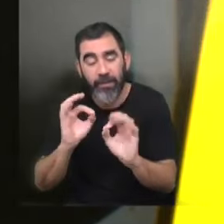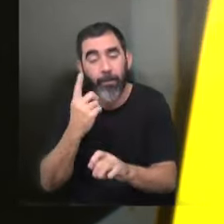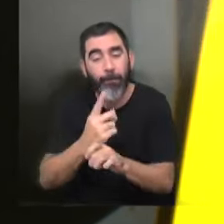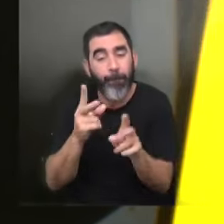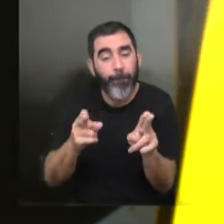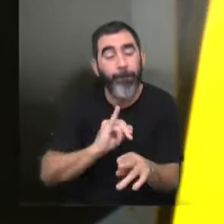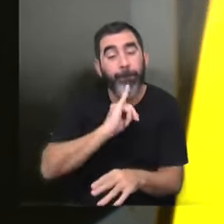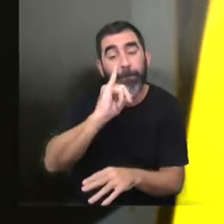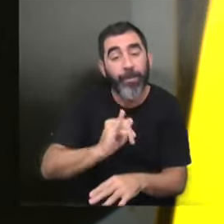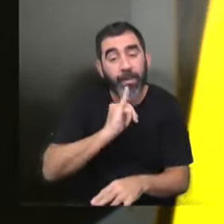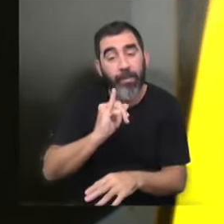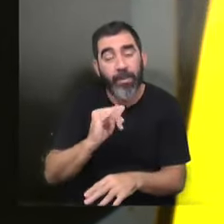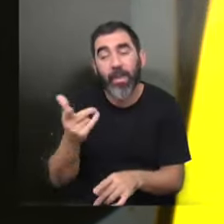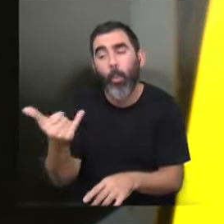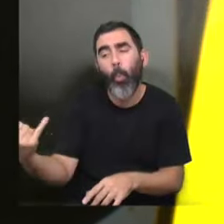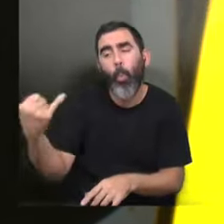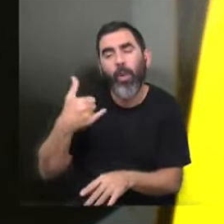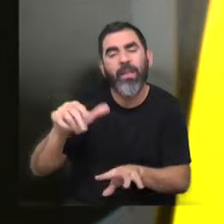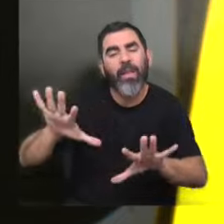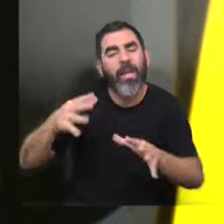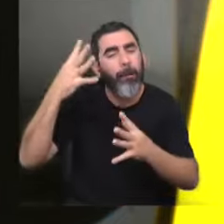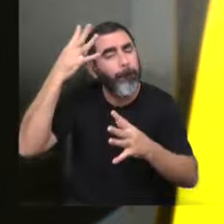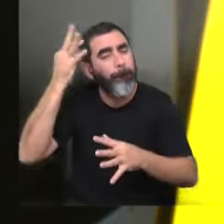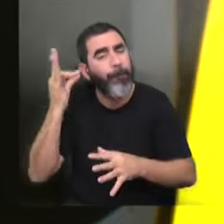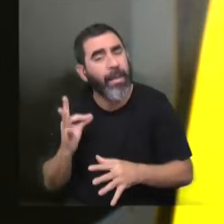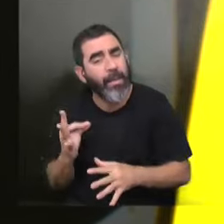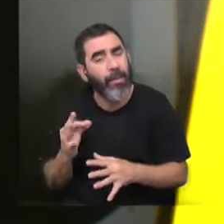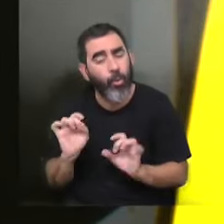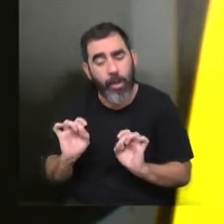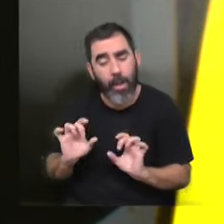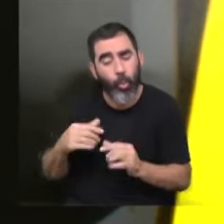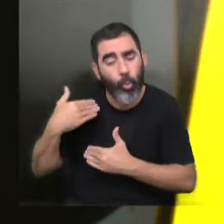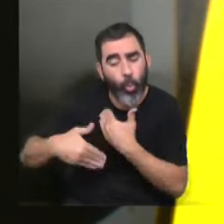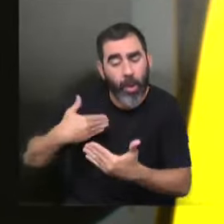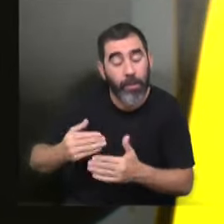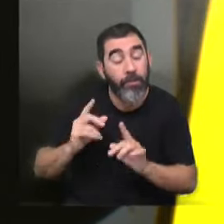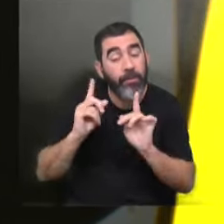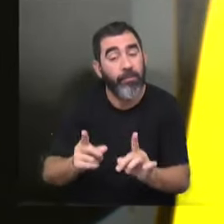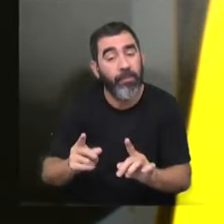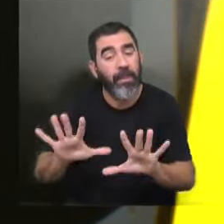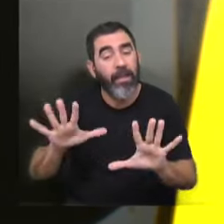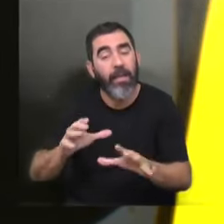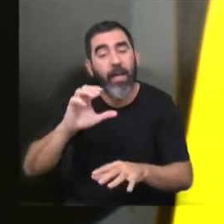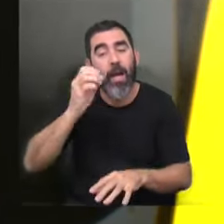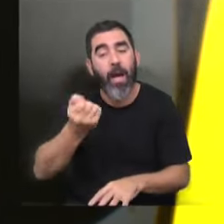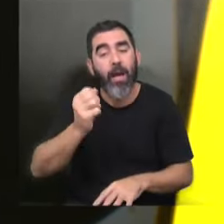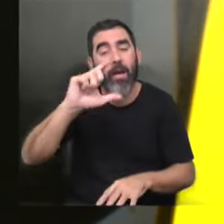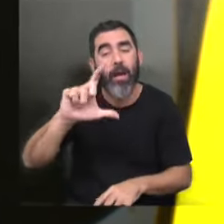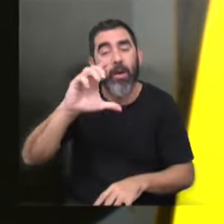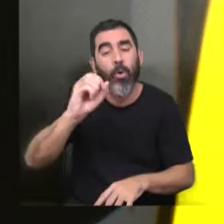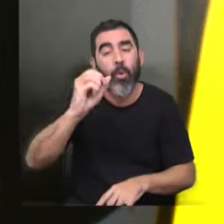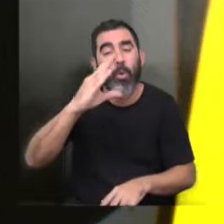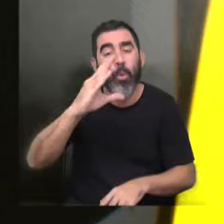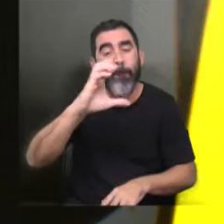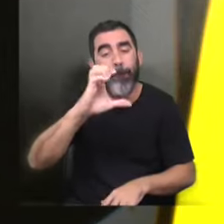parte del informe nos cuenta qué es el pelo, cómo es el ciclo natural del pelo, y también nos cuenta qué es la alopecia, por qué pasa que